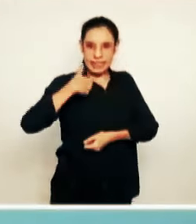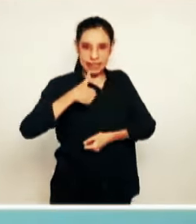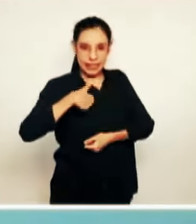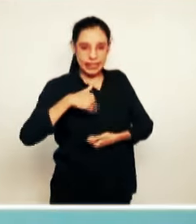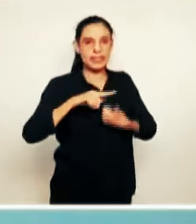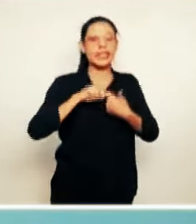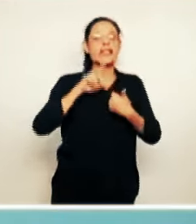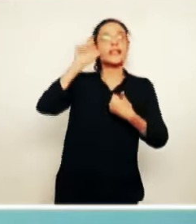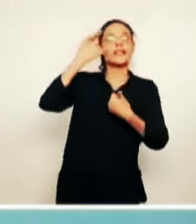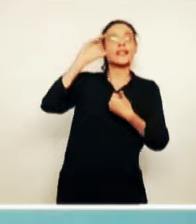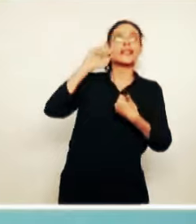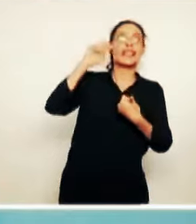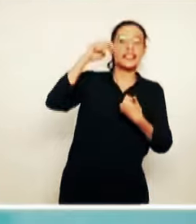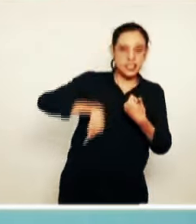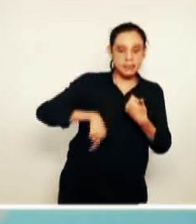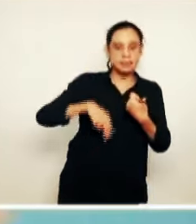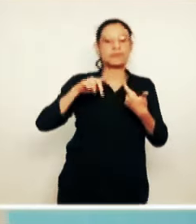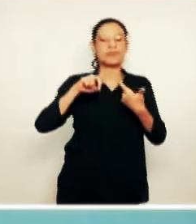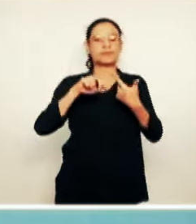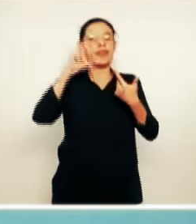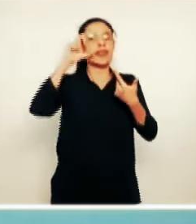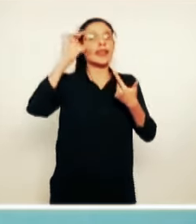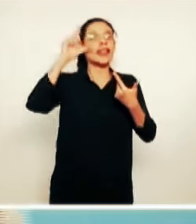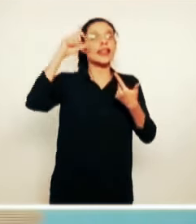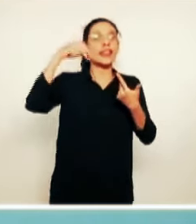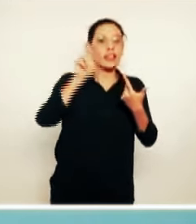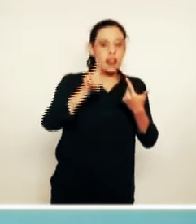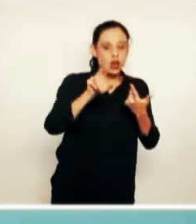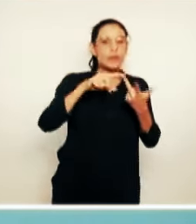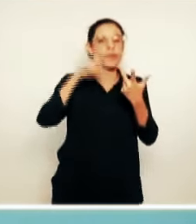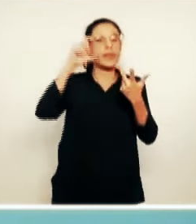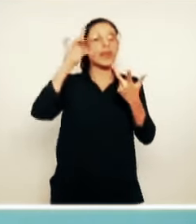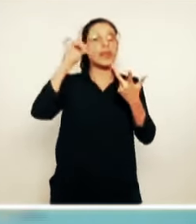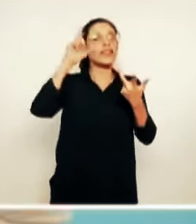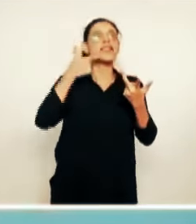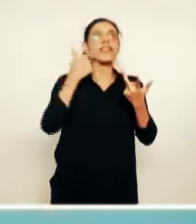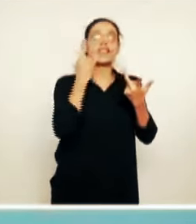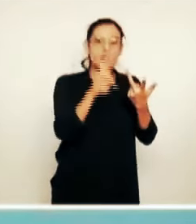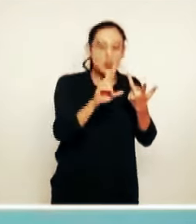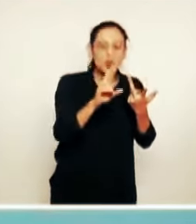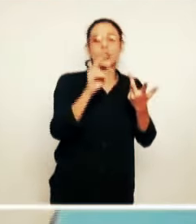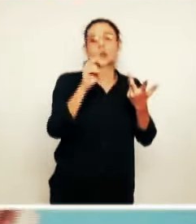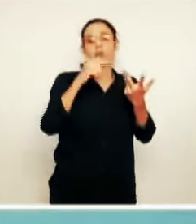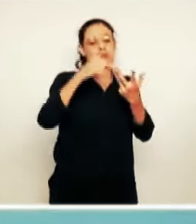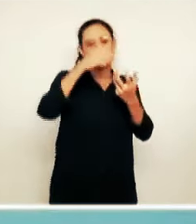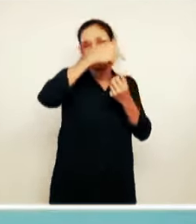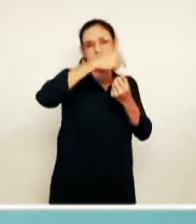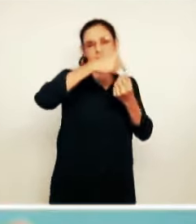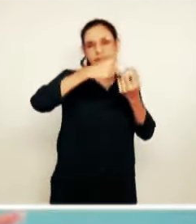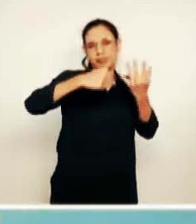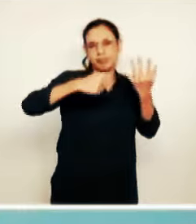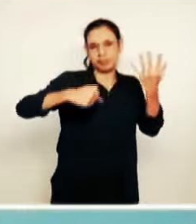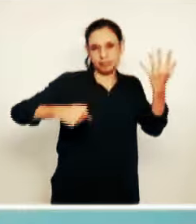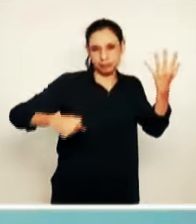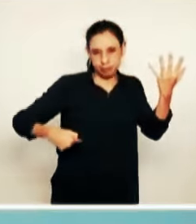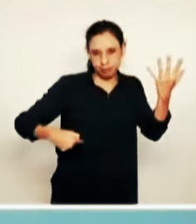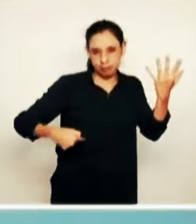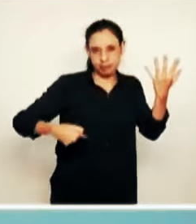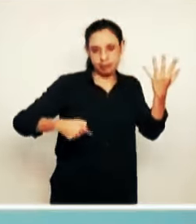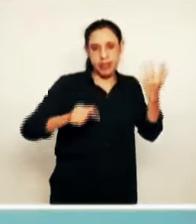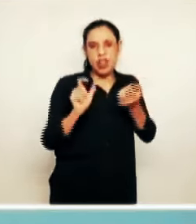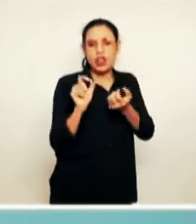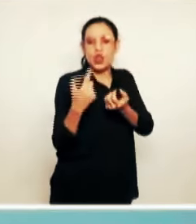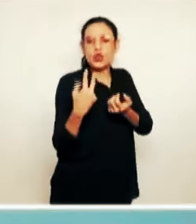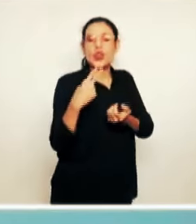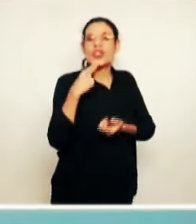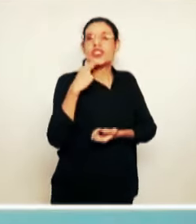Techín y Aluar, Edenor, Edesur, Transener, Pampa Energía, Aluar. Parte de los dueños de la